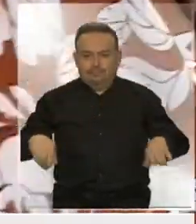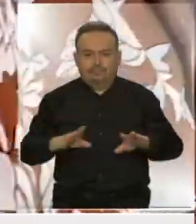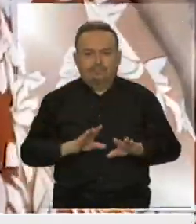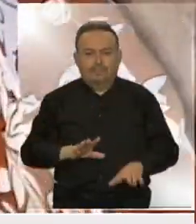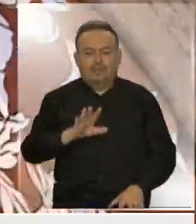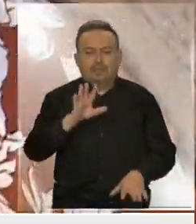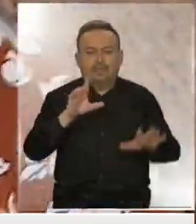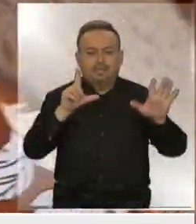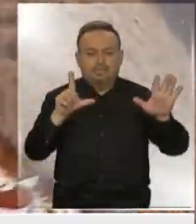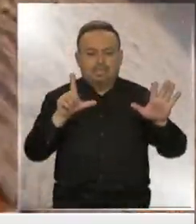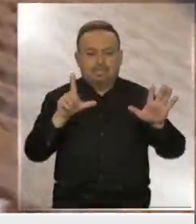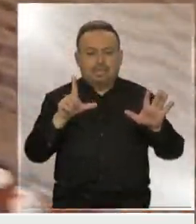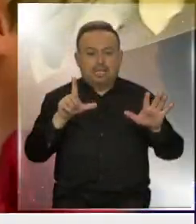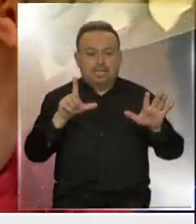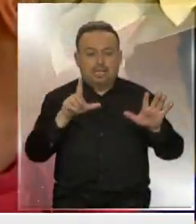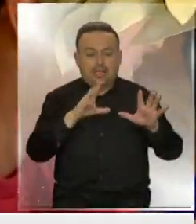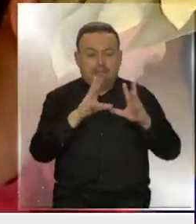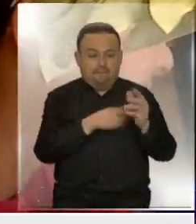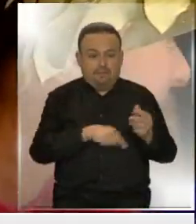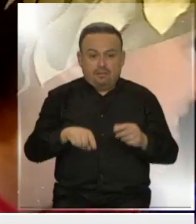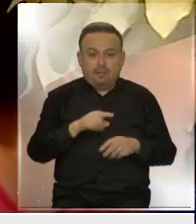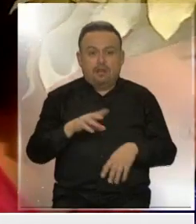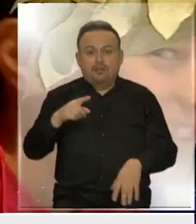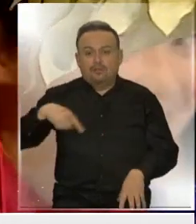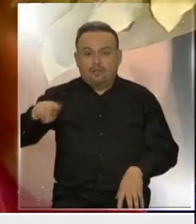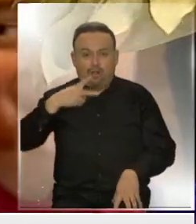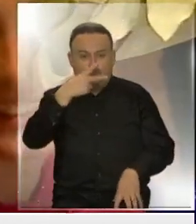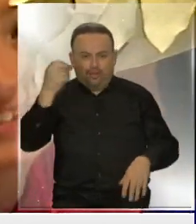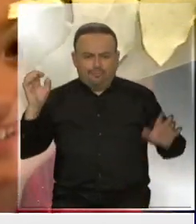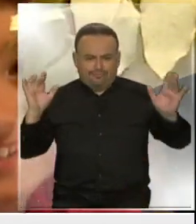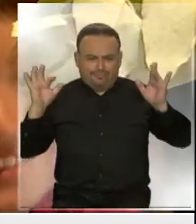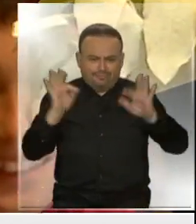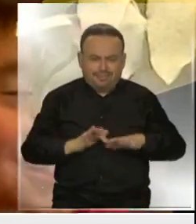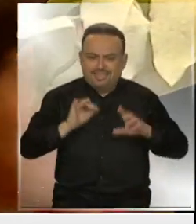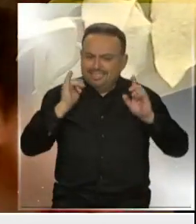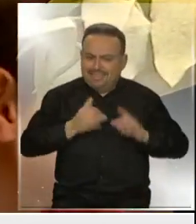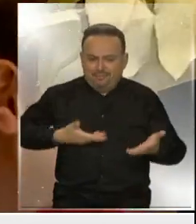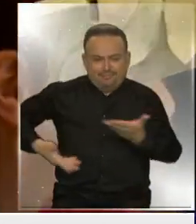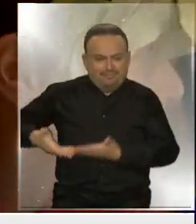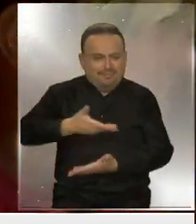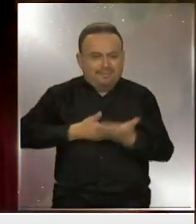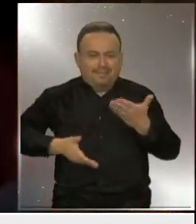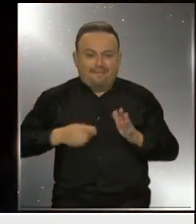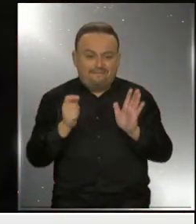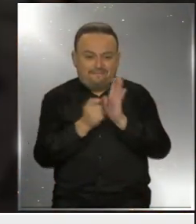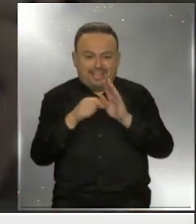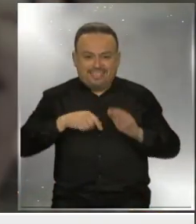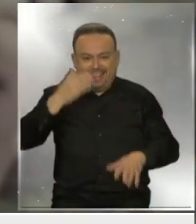solo 7 de los 200 familiares que suelen compartir en esta fecha.